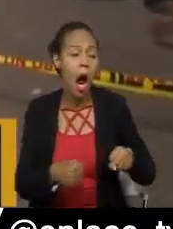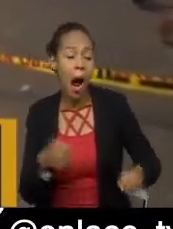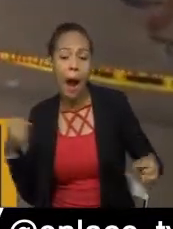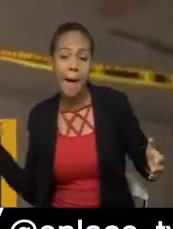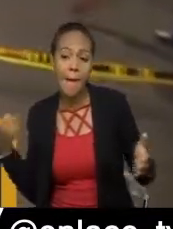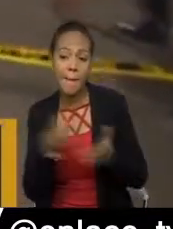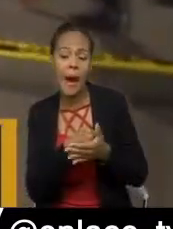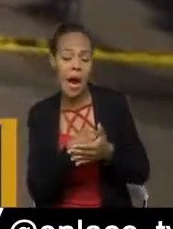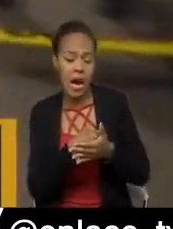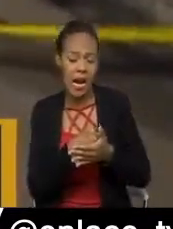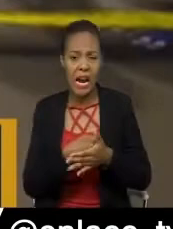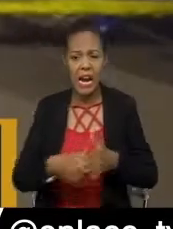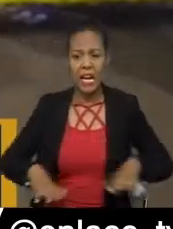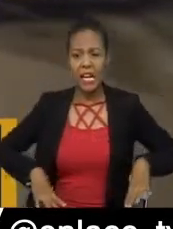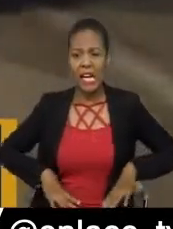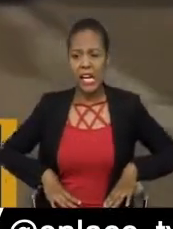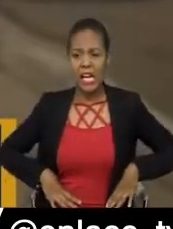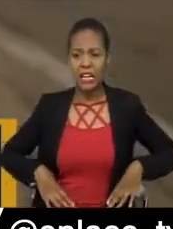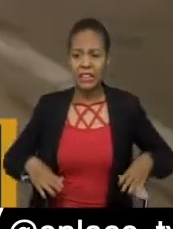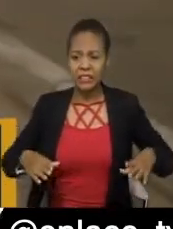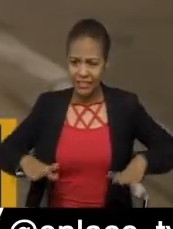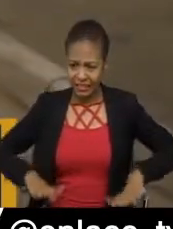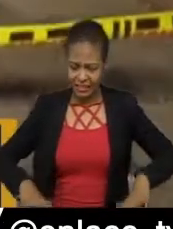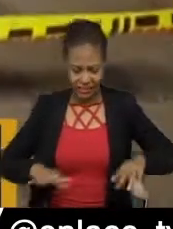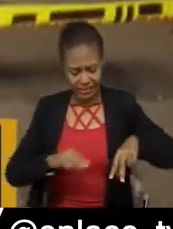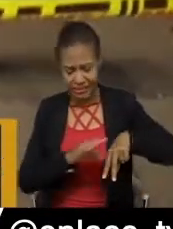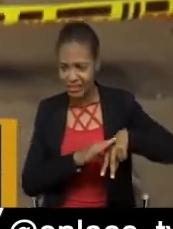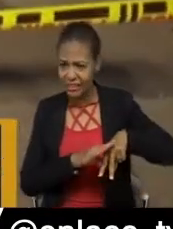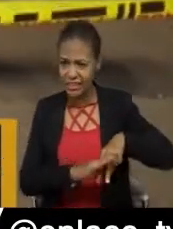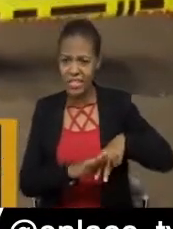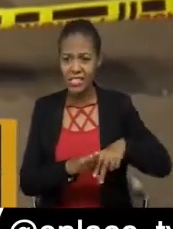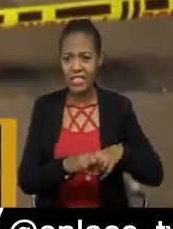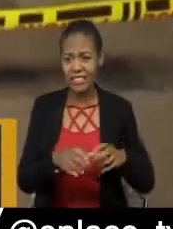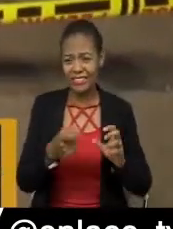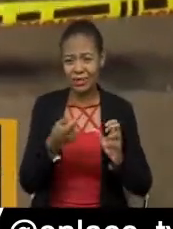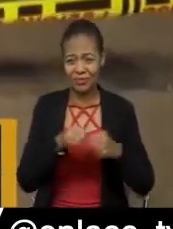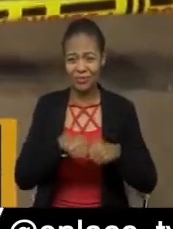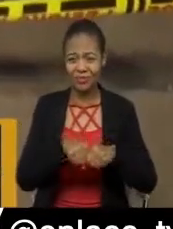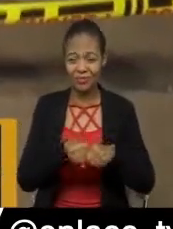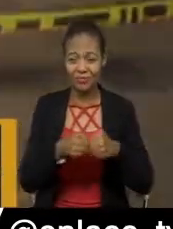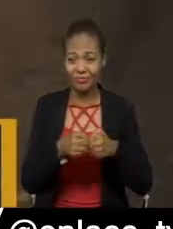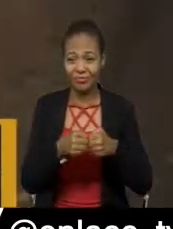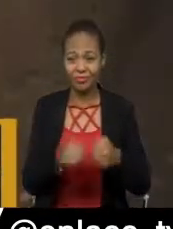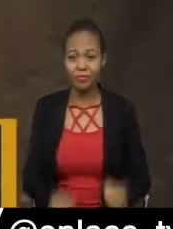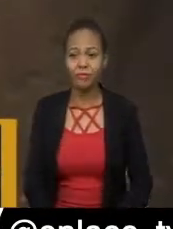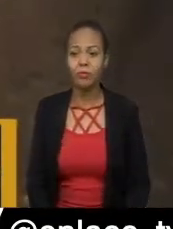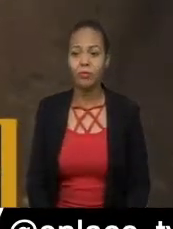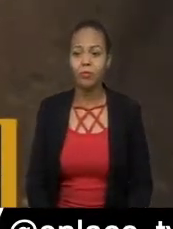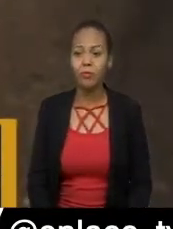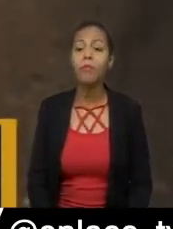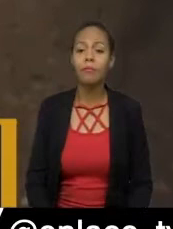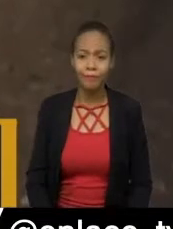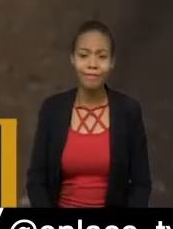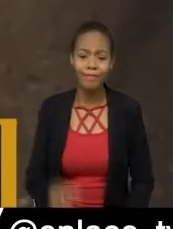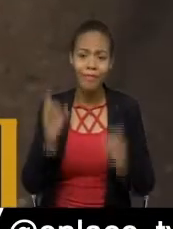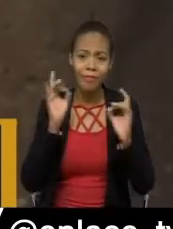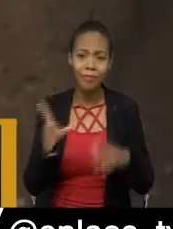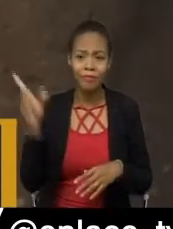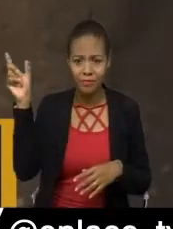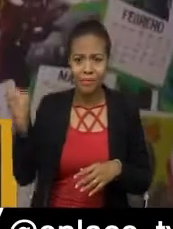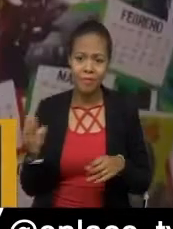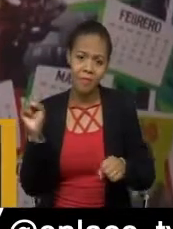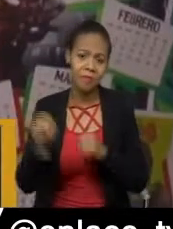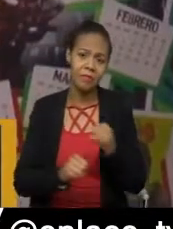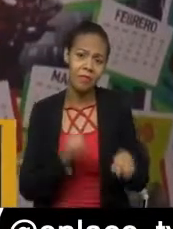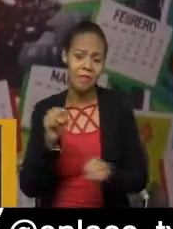gravemente herida fue el resultado de un accidente registrado en la avenida 36 cuando un motociclista y un ciclista chocaron, llevando la peor parte, quien se movilizaba en su